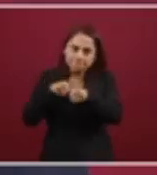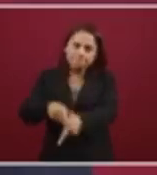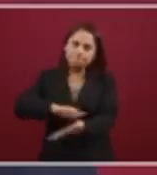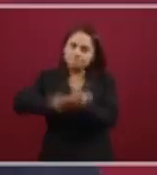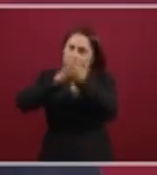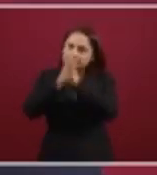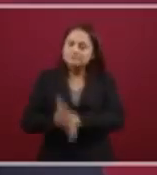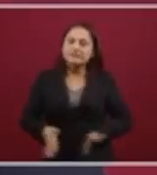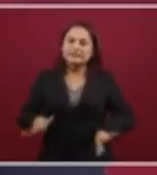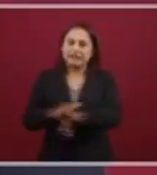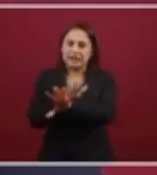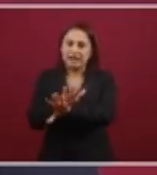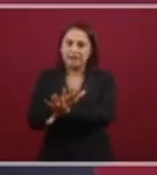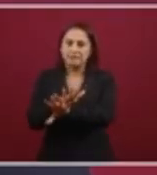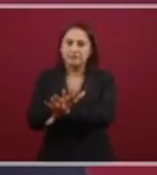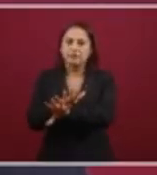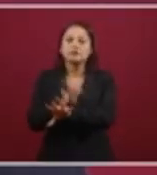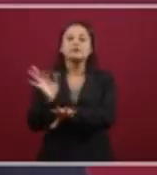Yo siempre